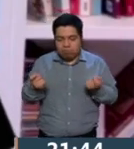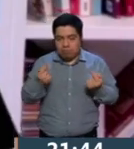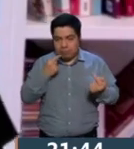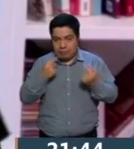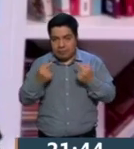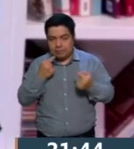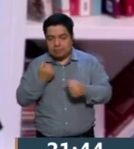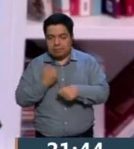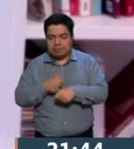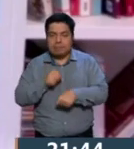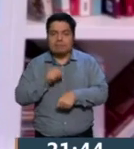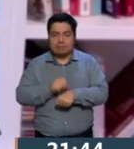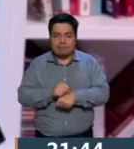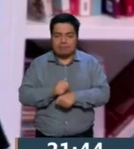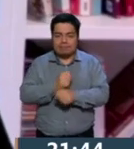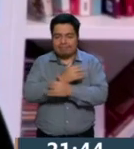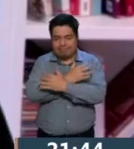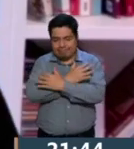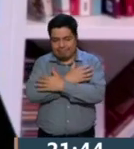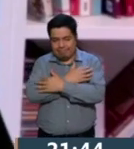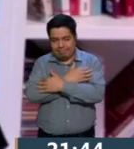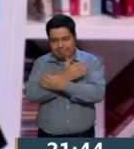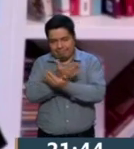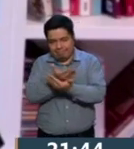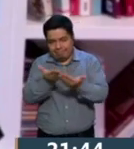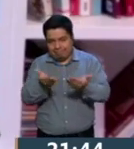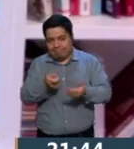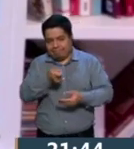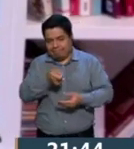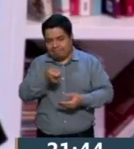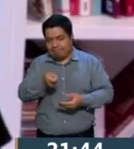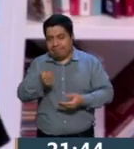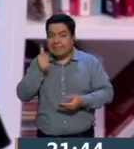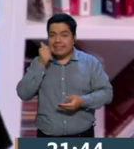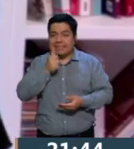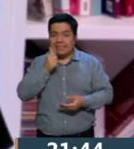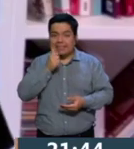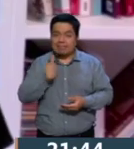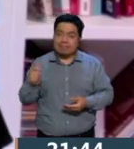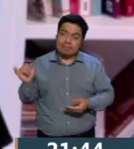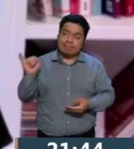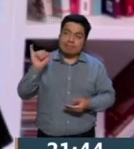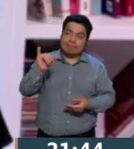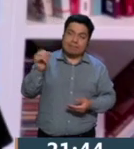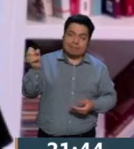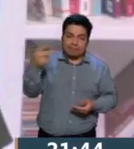semana. Te mando un abrazo muy grande y saludos a todos, como siempre, hasta la próxima semana.